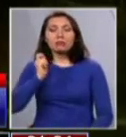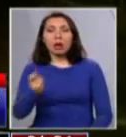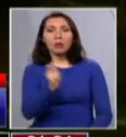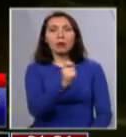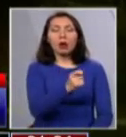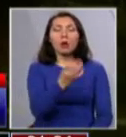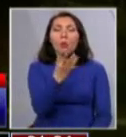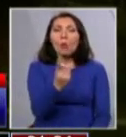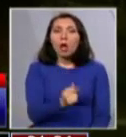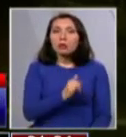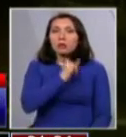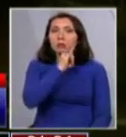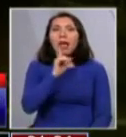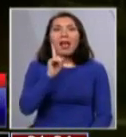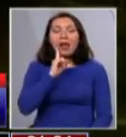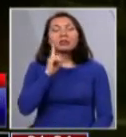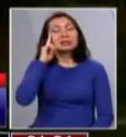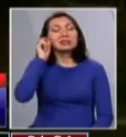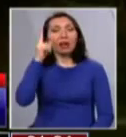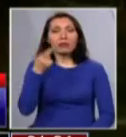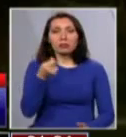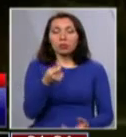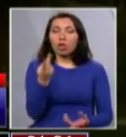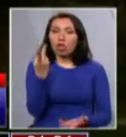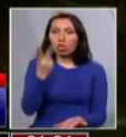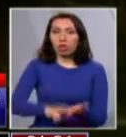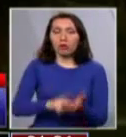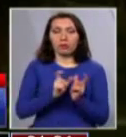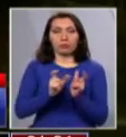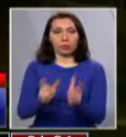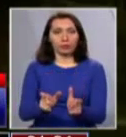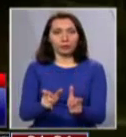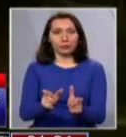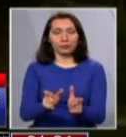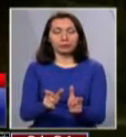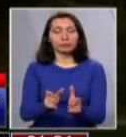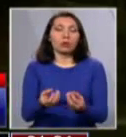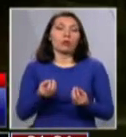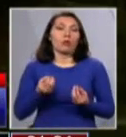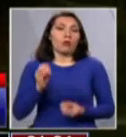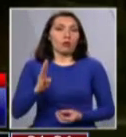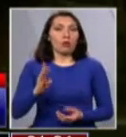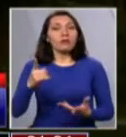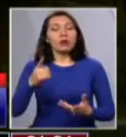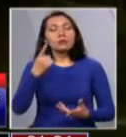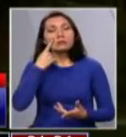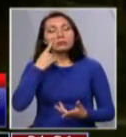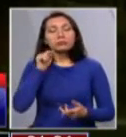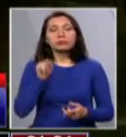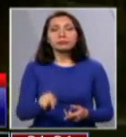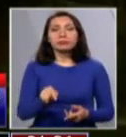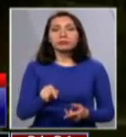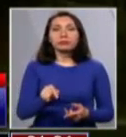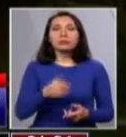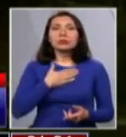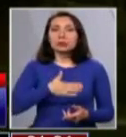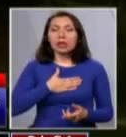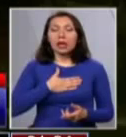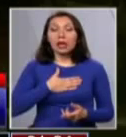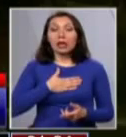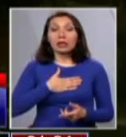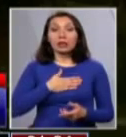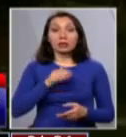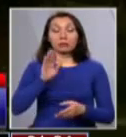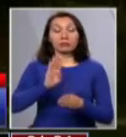y cuánto y aquí hay una doble protección hay una protección obviamente desde el punto de vista que lo que se quiere es que el